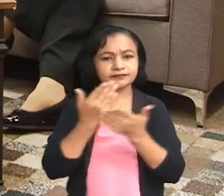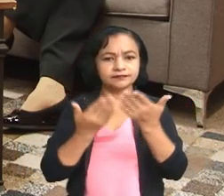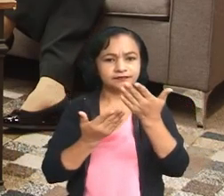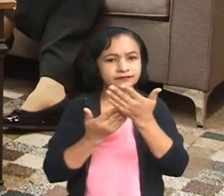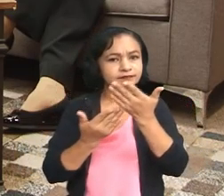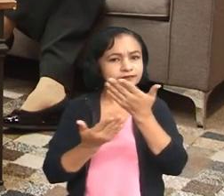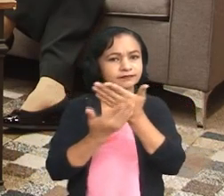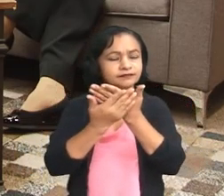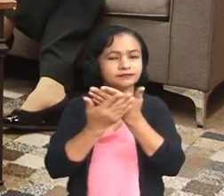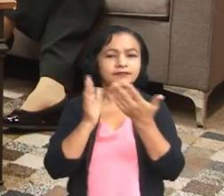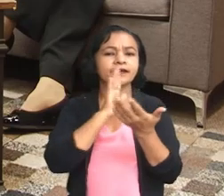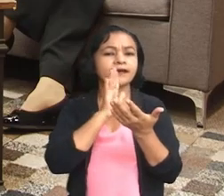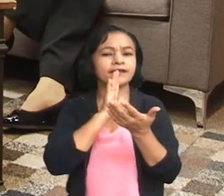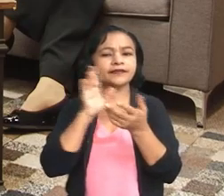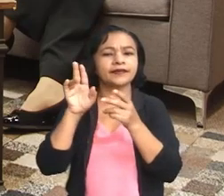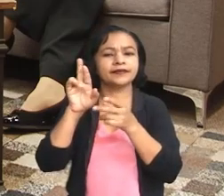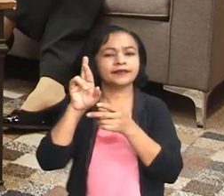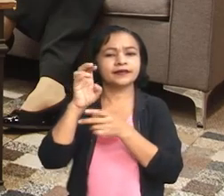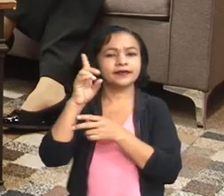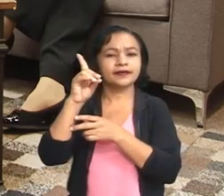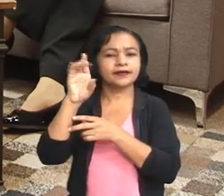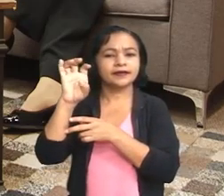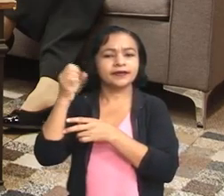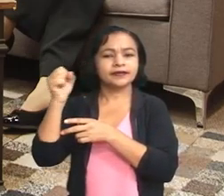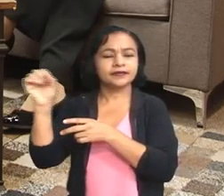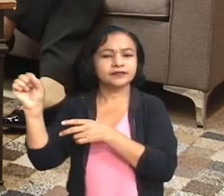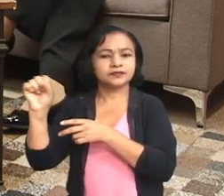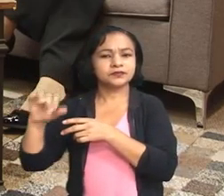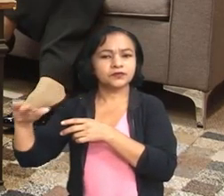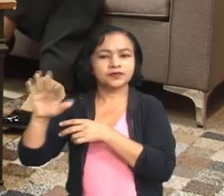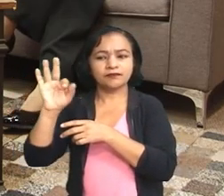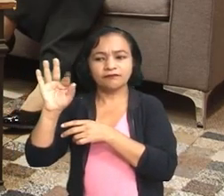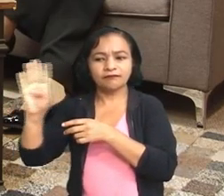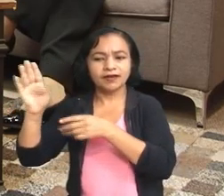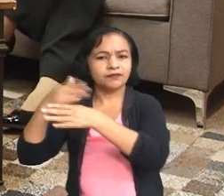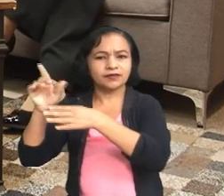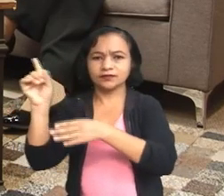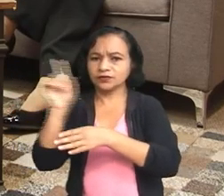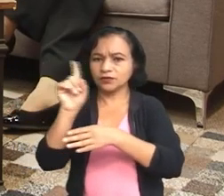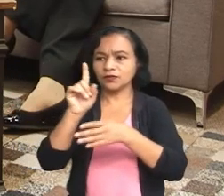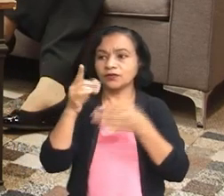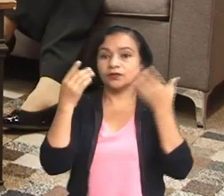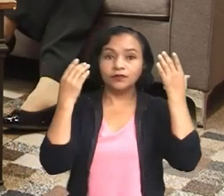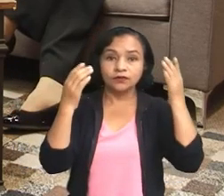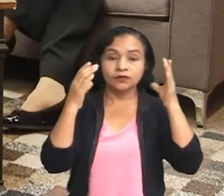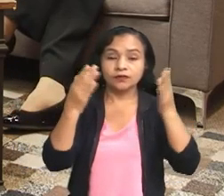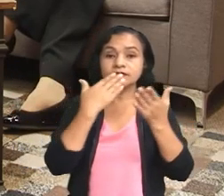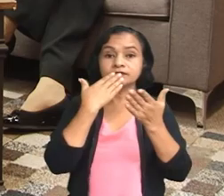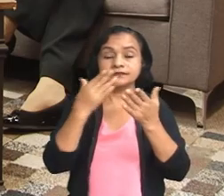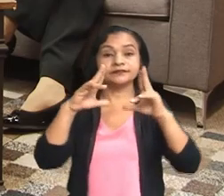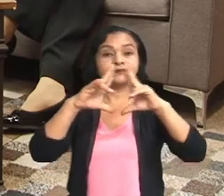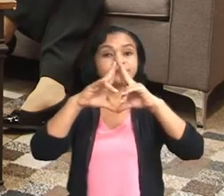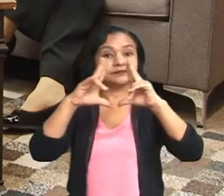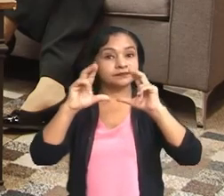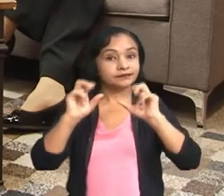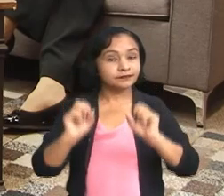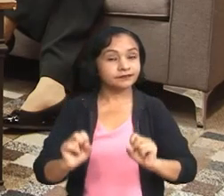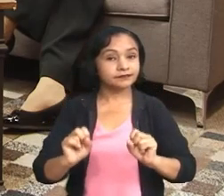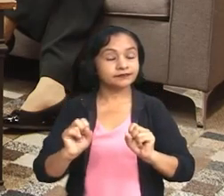no los limitamos a redes sociales. Entender un poquito lo que ha significado, en principio, la actualización de nuestro país